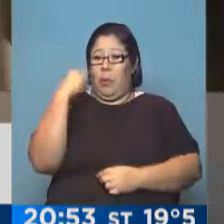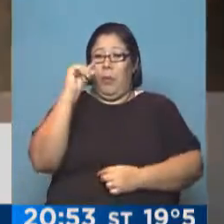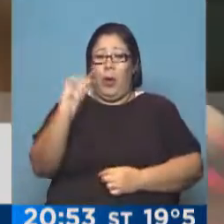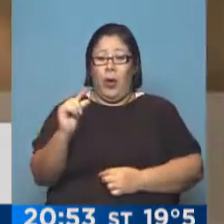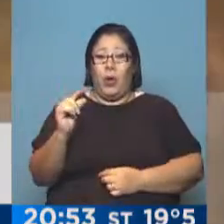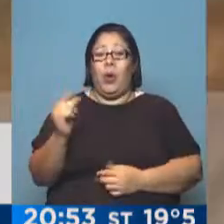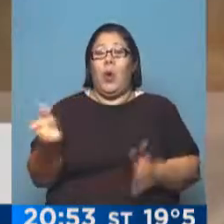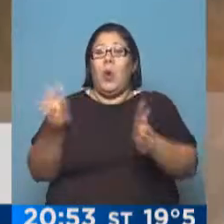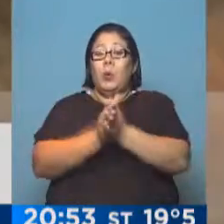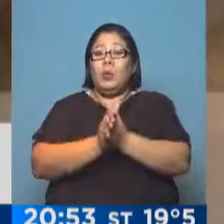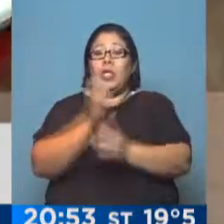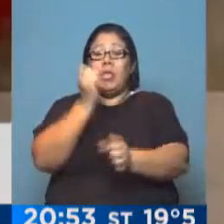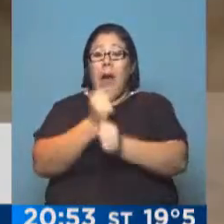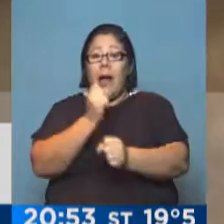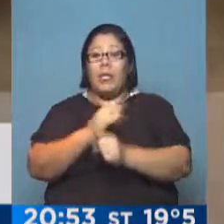él.